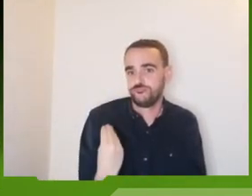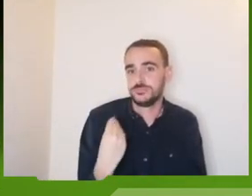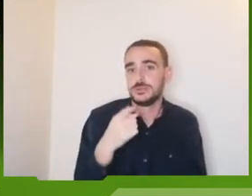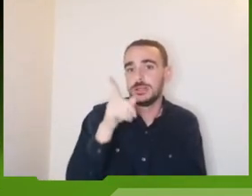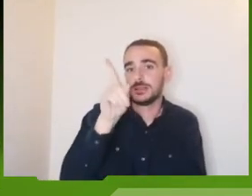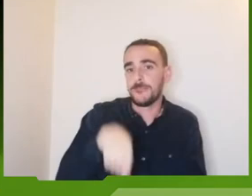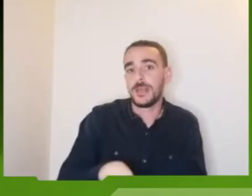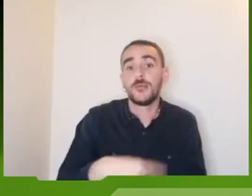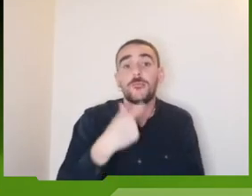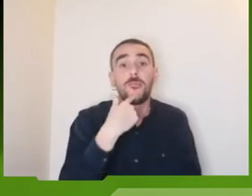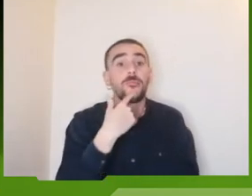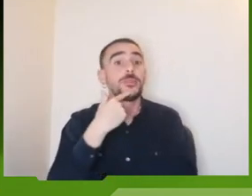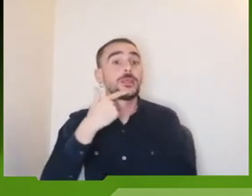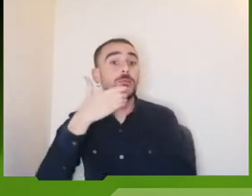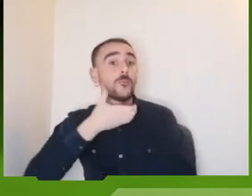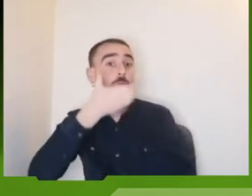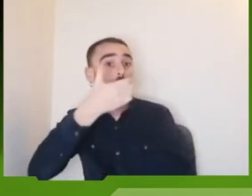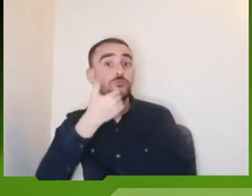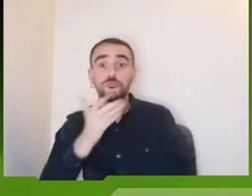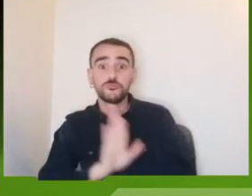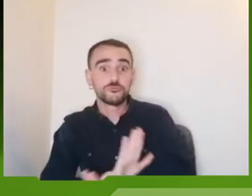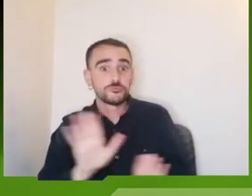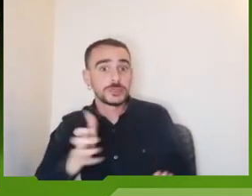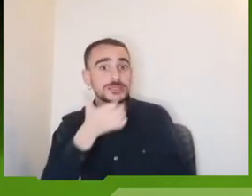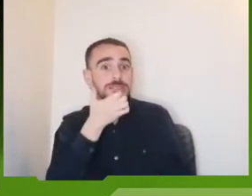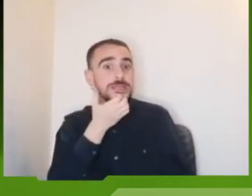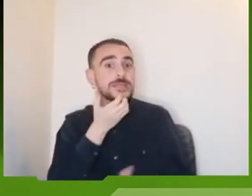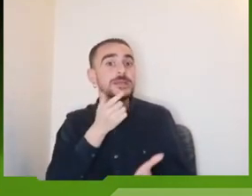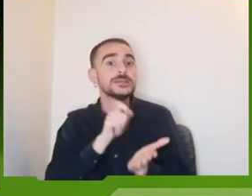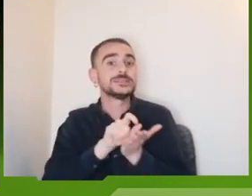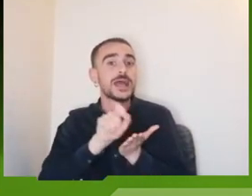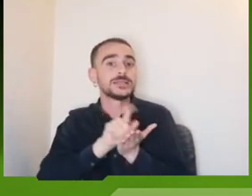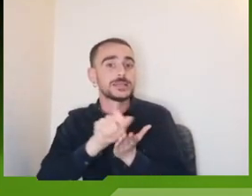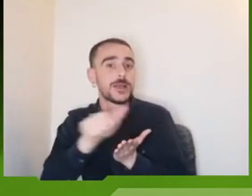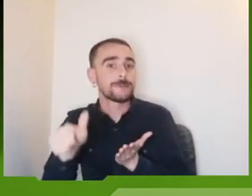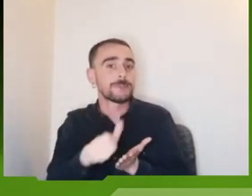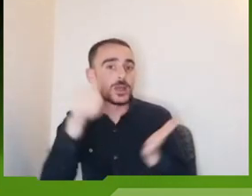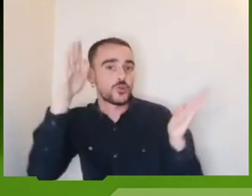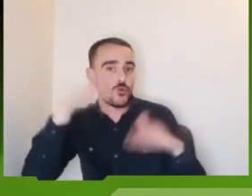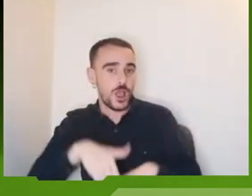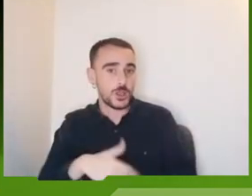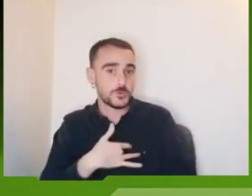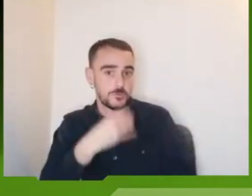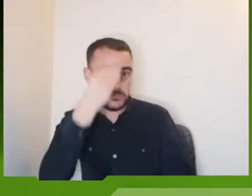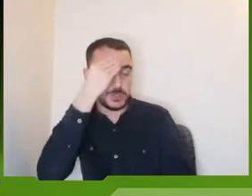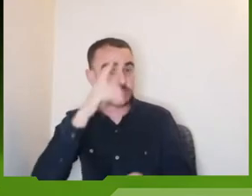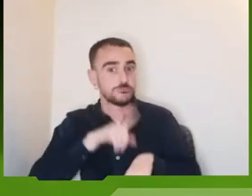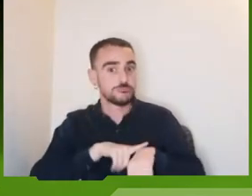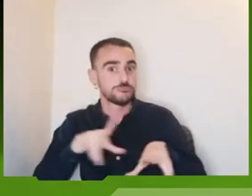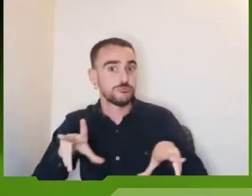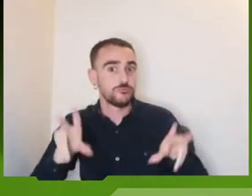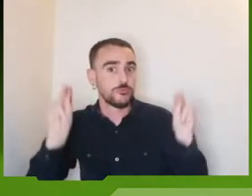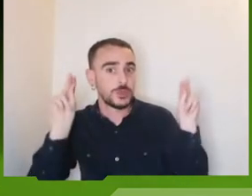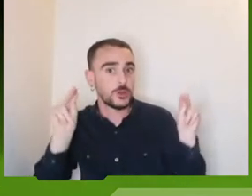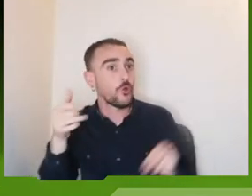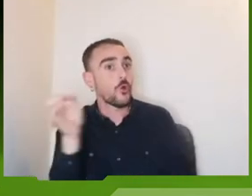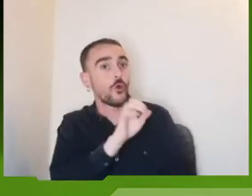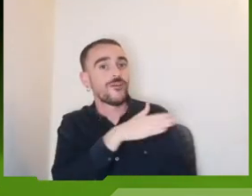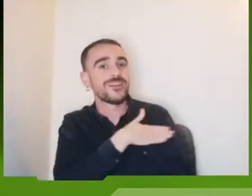Súper, pues si no hay ninguna consulta ni nada más en el chat, iríamos terminando, ¿no? ¿O quieres añadir algo